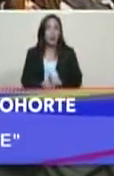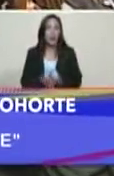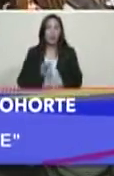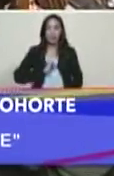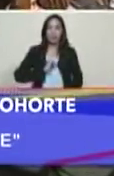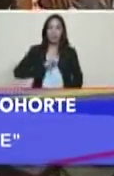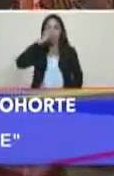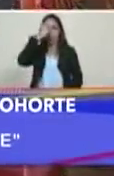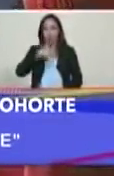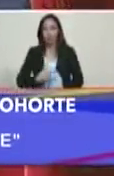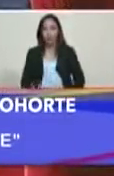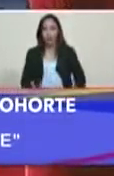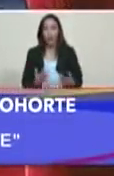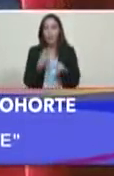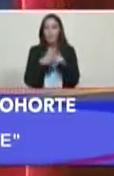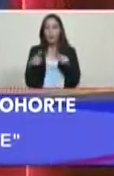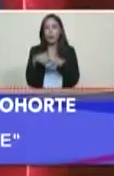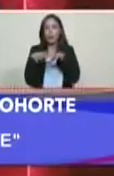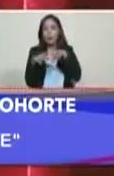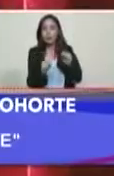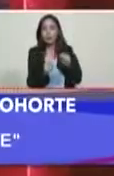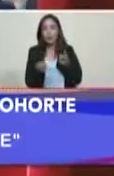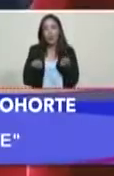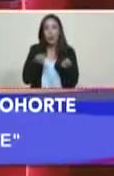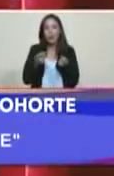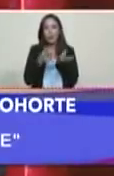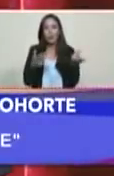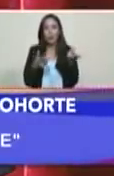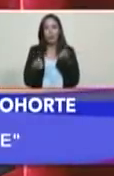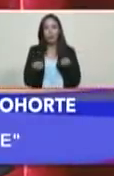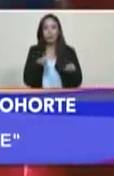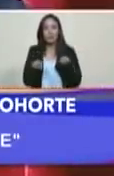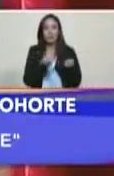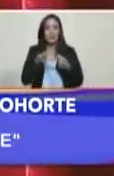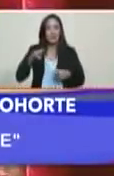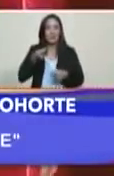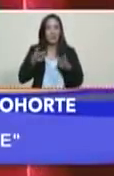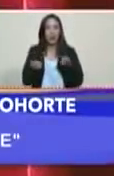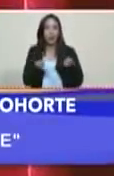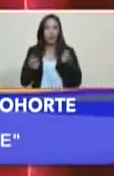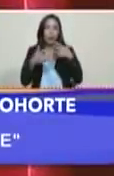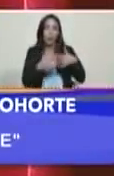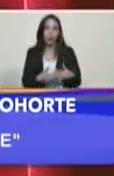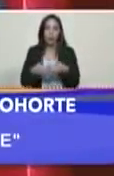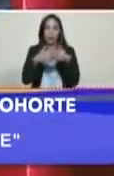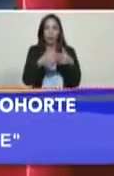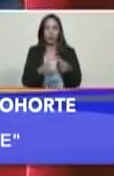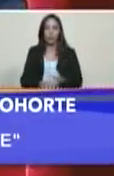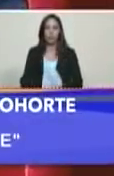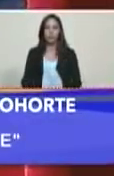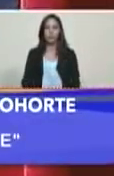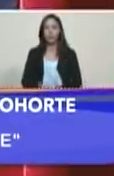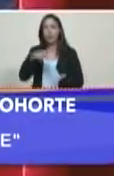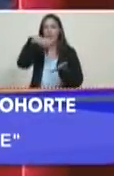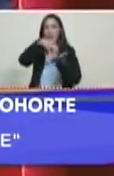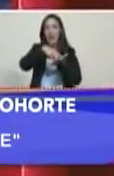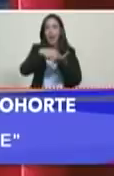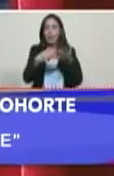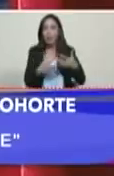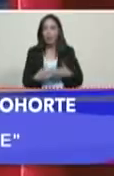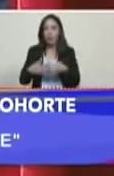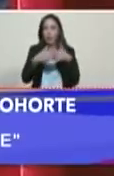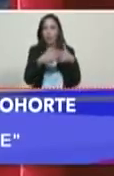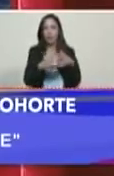Todos los países del mundo y regiones que son sometidas o han sido sometidas al imperialismo, o sea